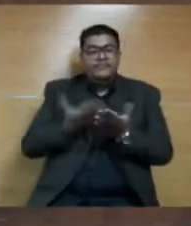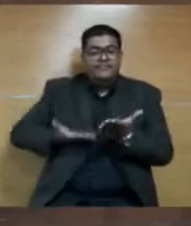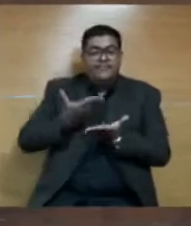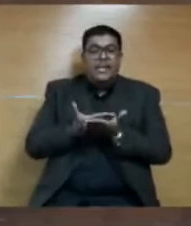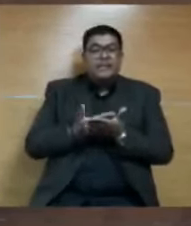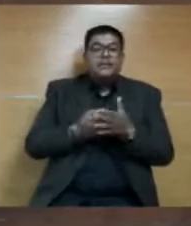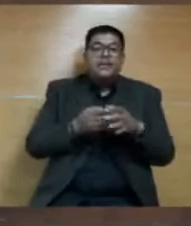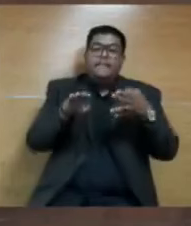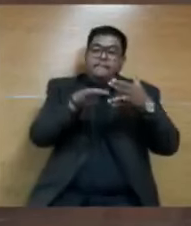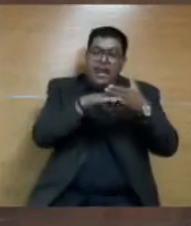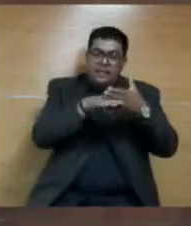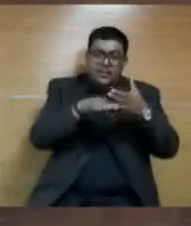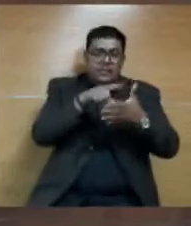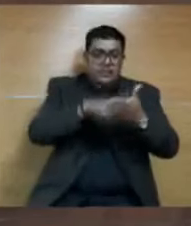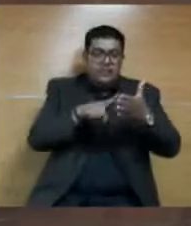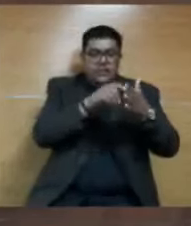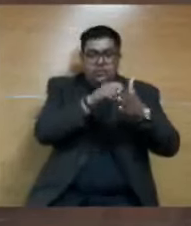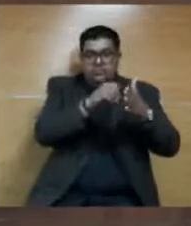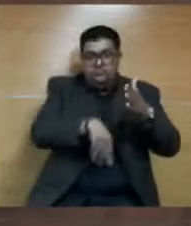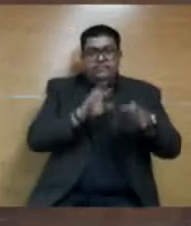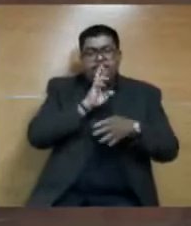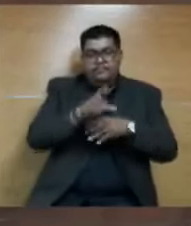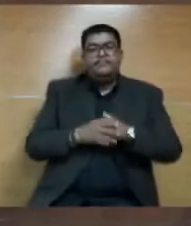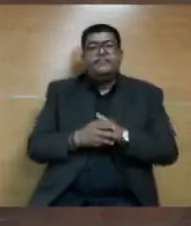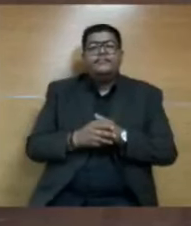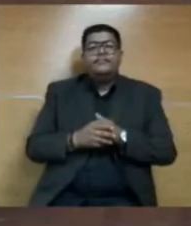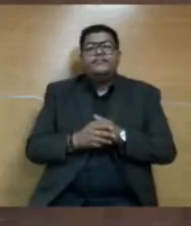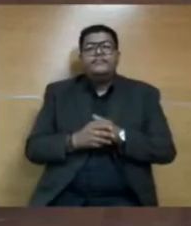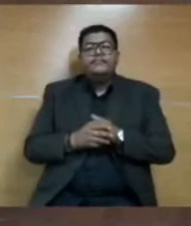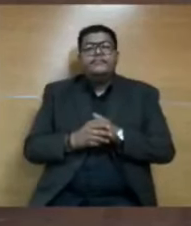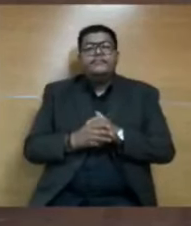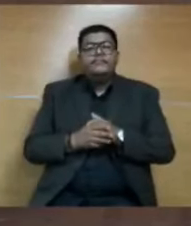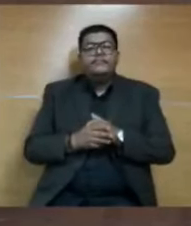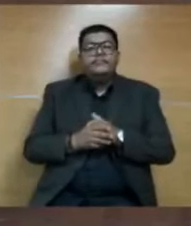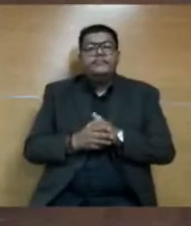propone revocar parcialmente para los efectos precisados en la consulta.